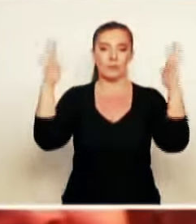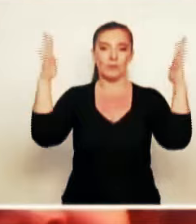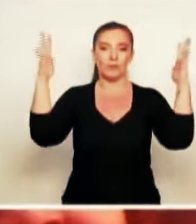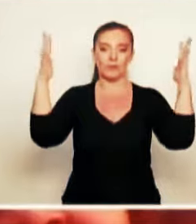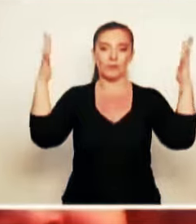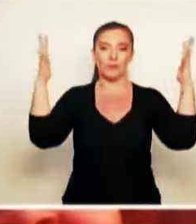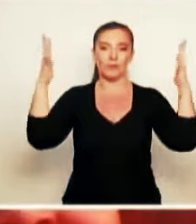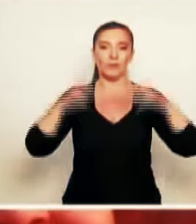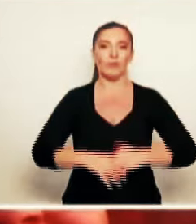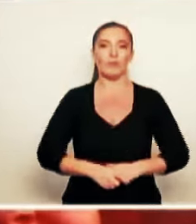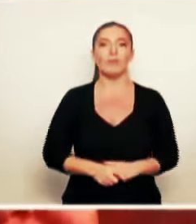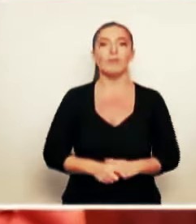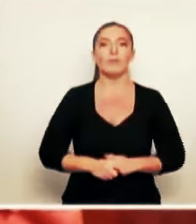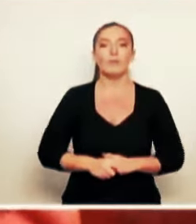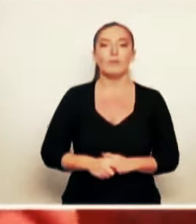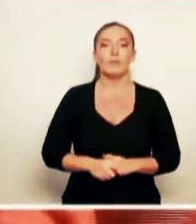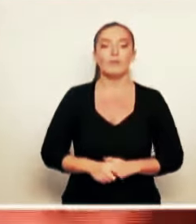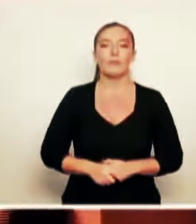El primero.